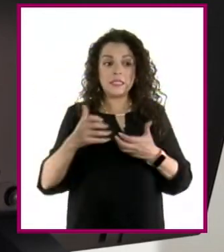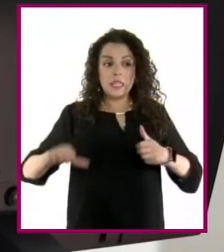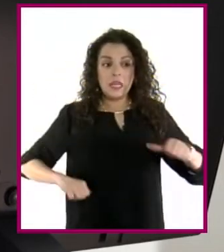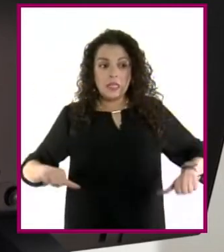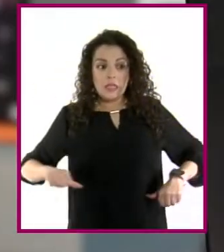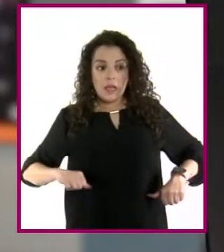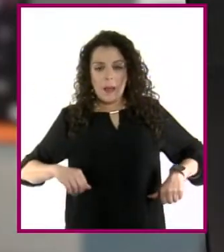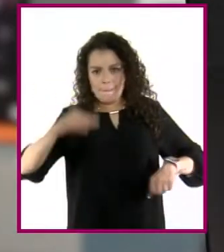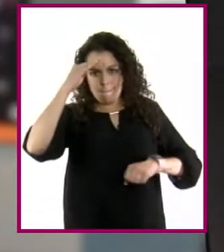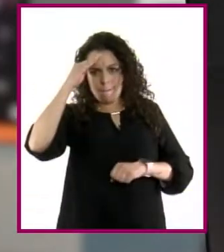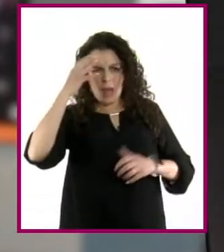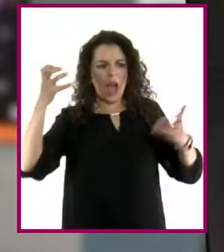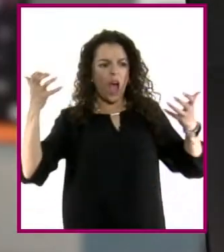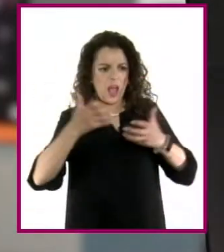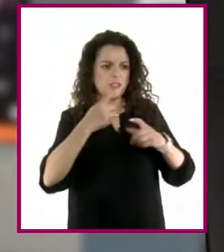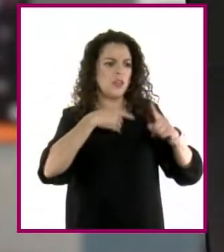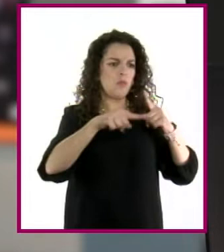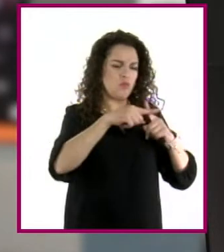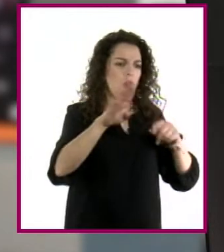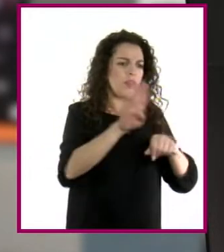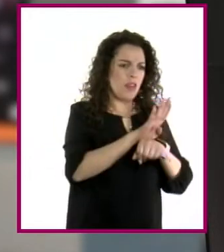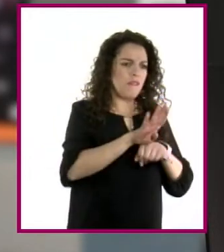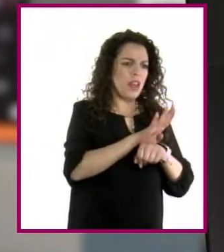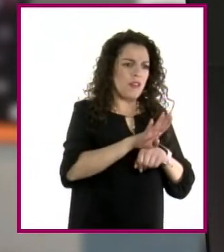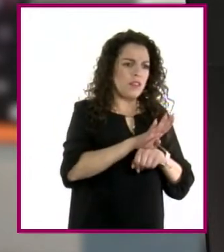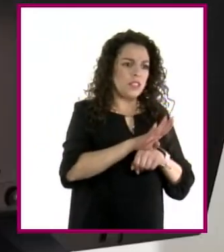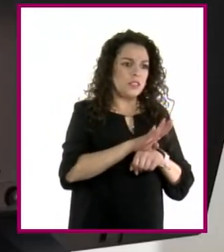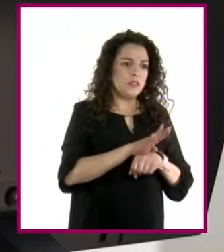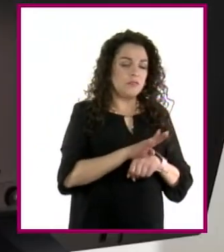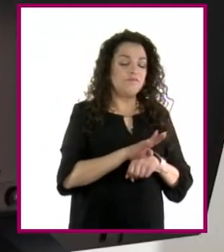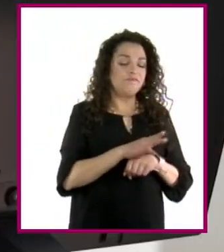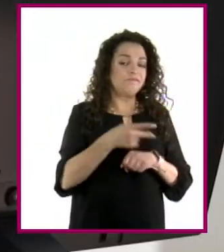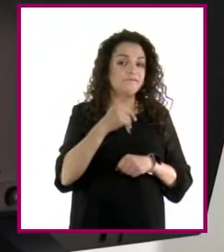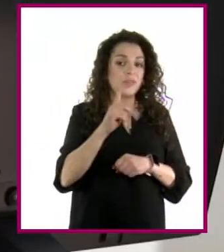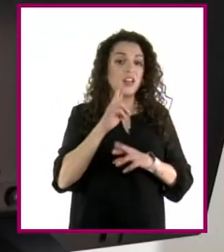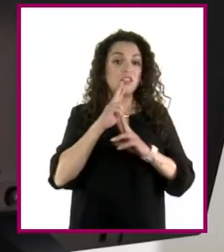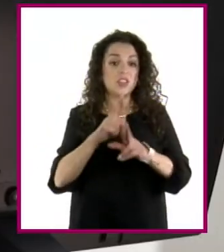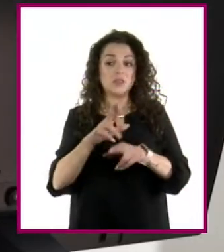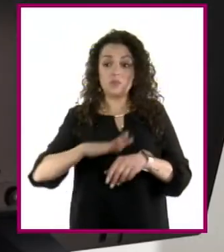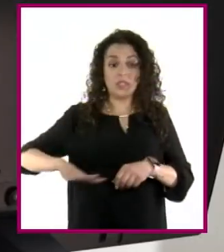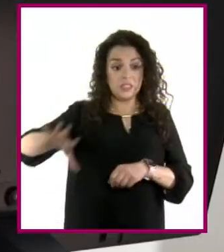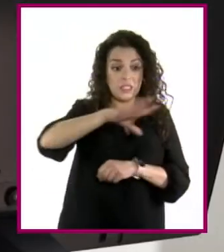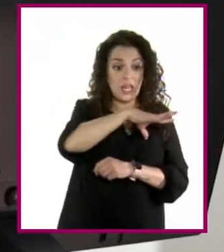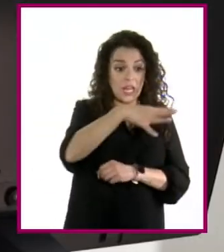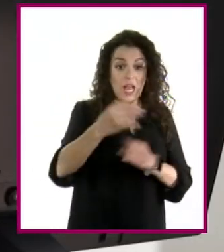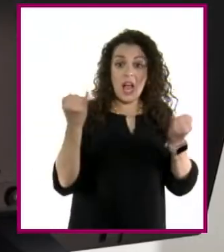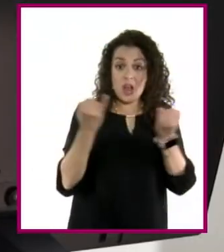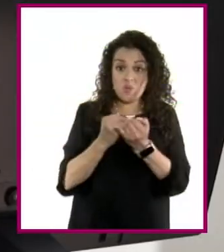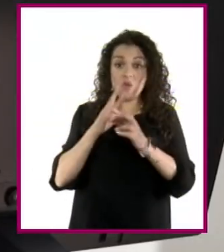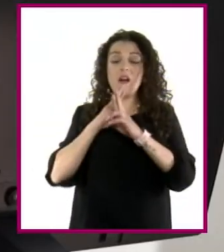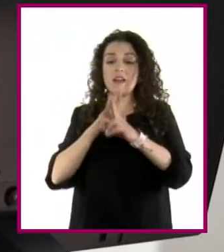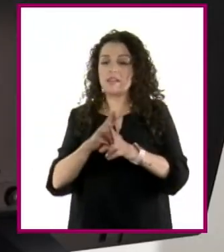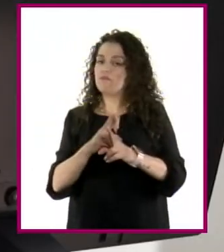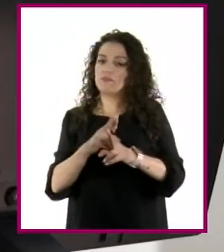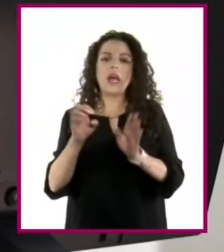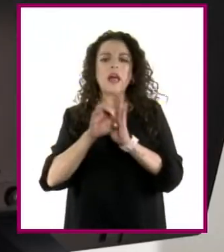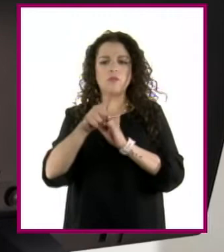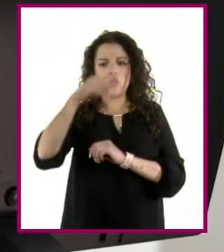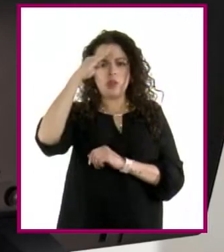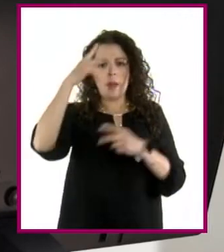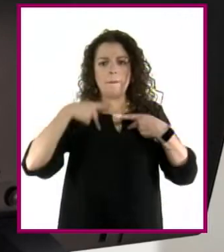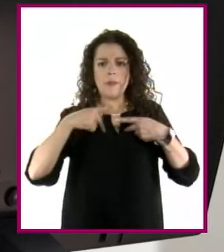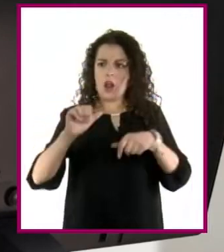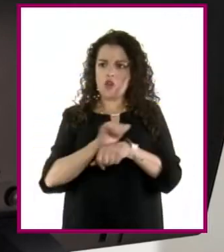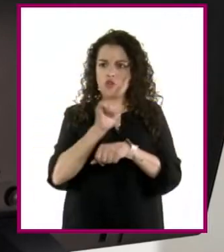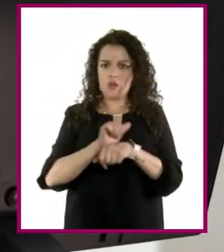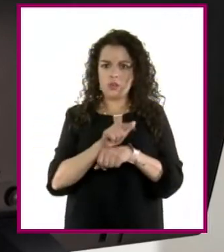busquen el bien de los demás, no conllevan una diferencia apreciable para el resultado general. Piensa en la gente que tiene coche. Si